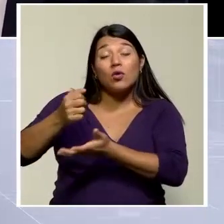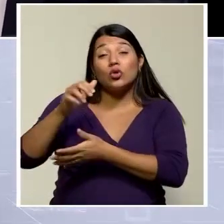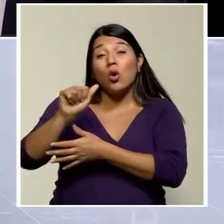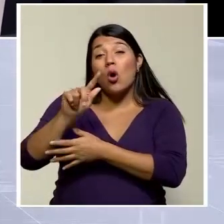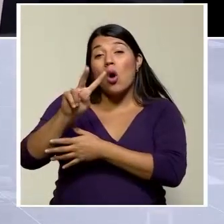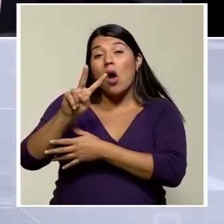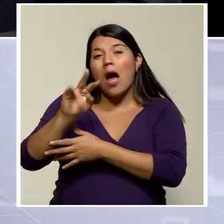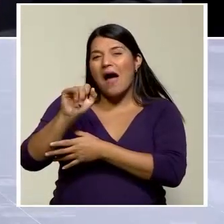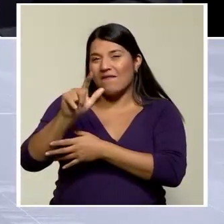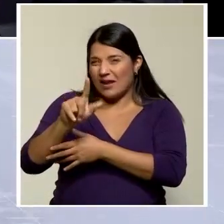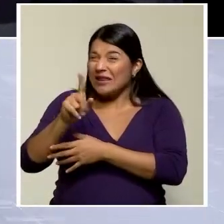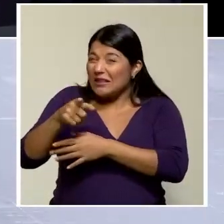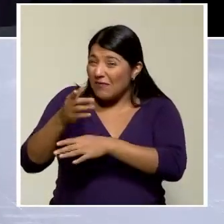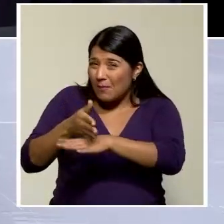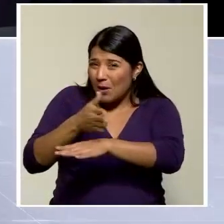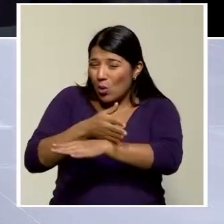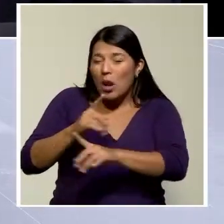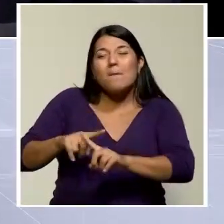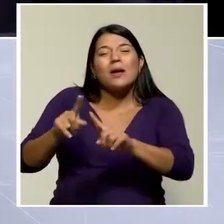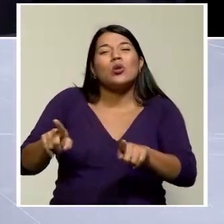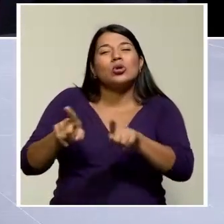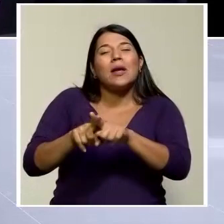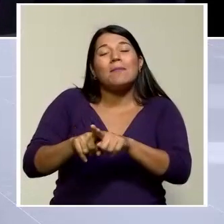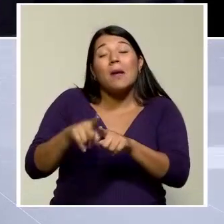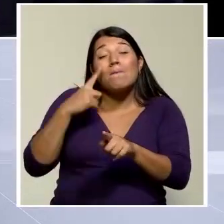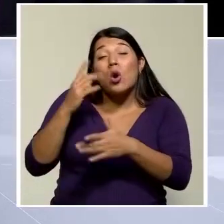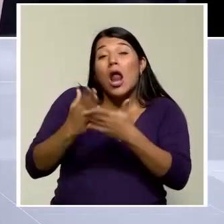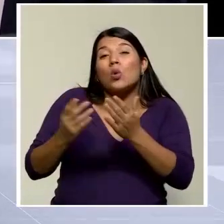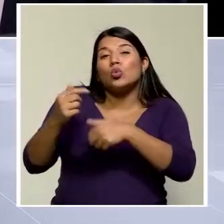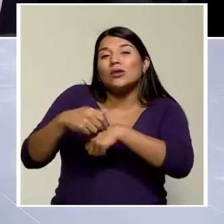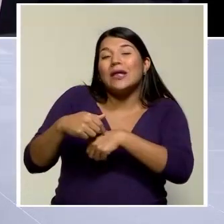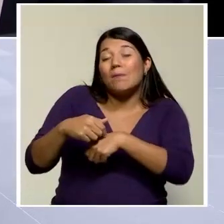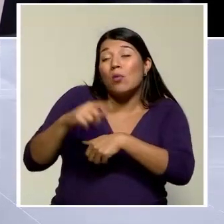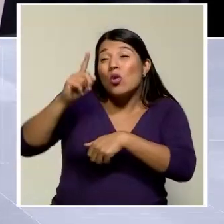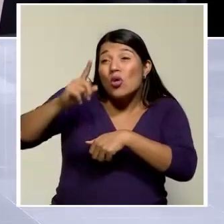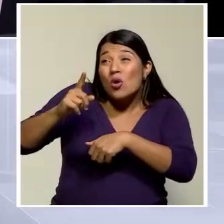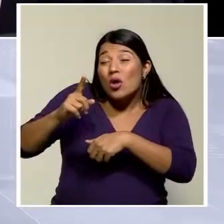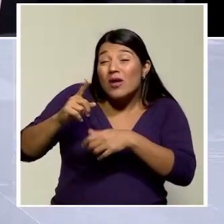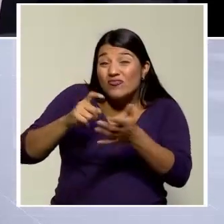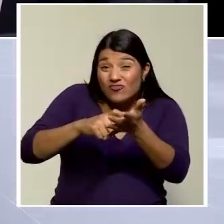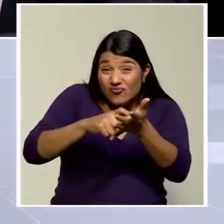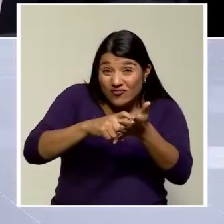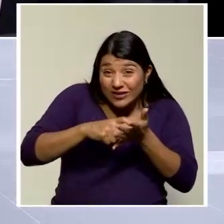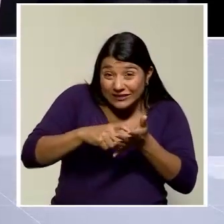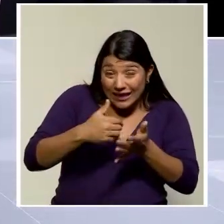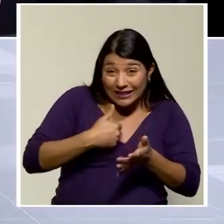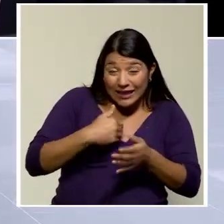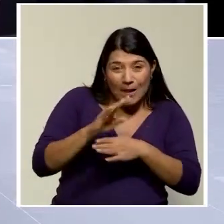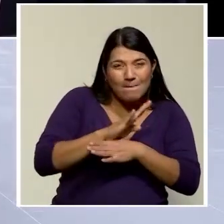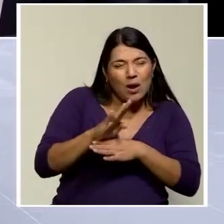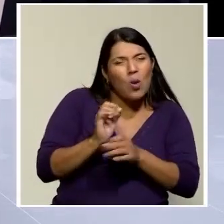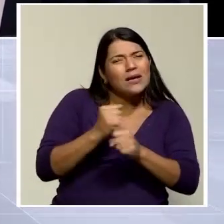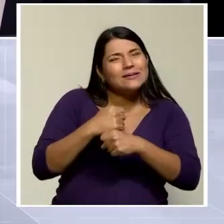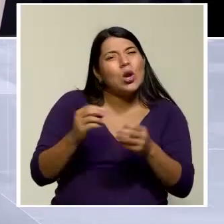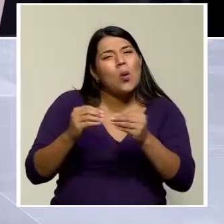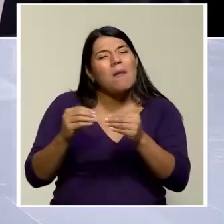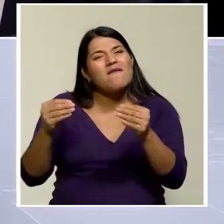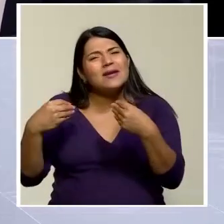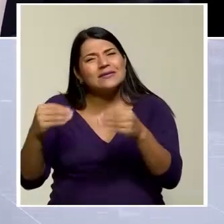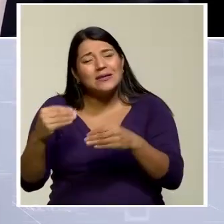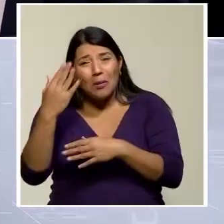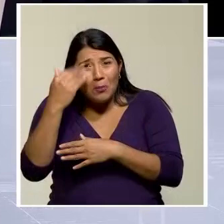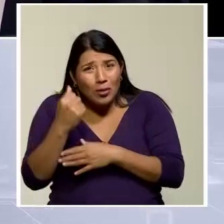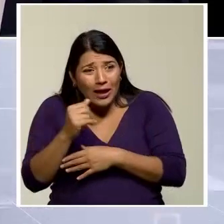pero también hay que flexibilizar, por lo menos temporalmente, requisitos que ponen los bancos que están impidiendo que las pequeñas empresas